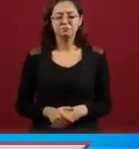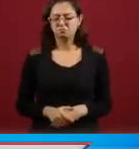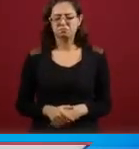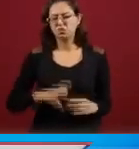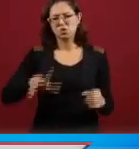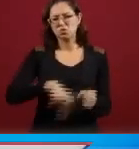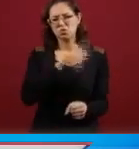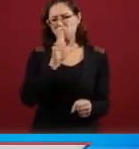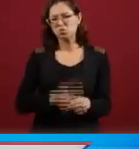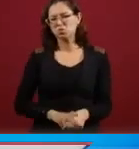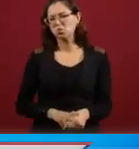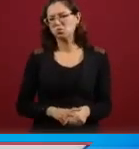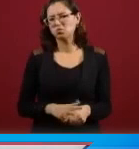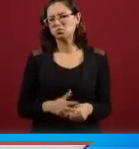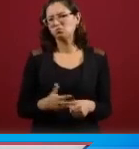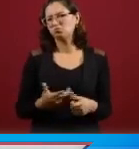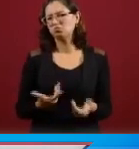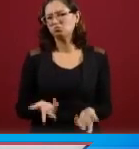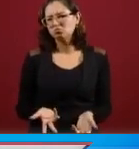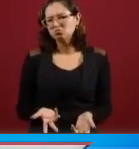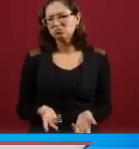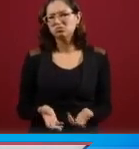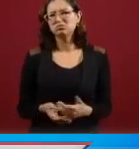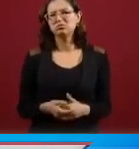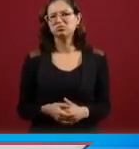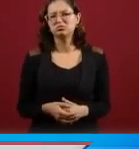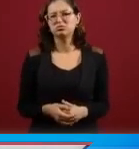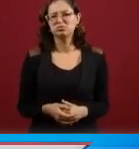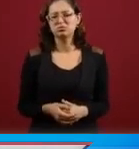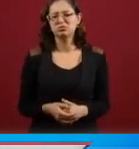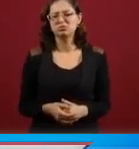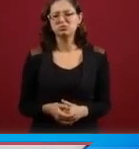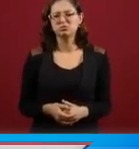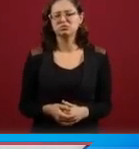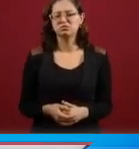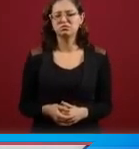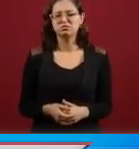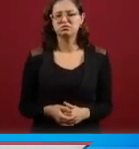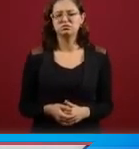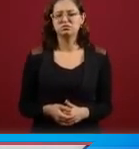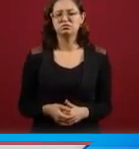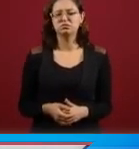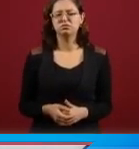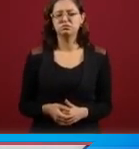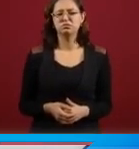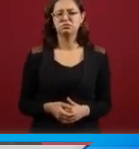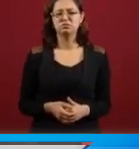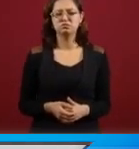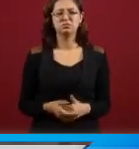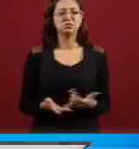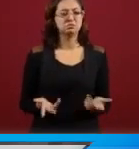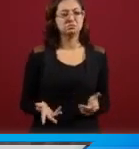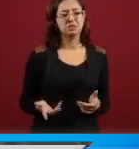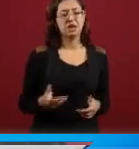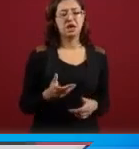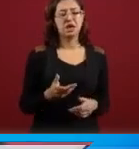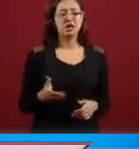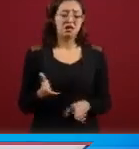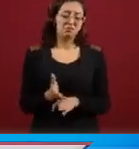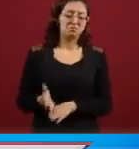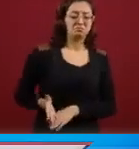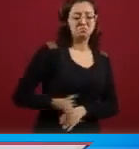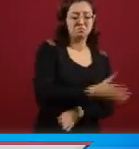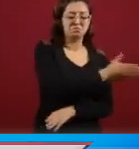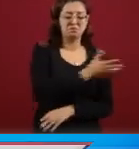Intervencionismo de Estados Unidos. Es normal que se defienda el uso de la fuerza por parte del conservadurismo. Es un pensamiento fascistoide en el que se